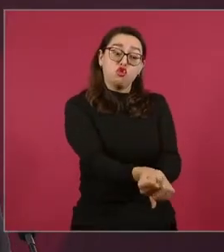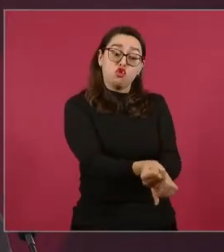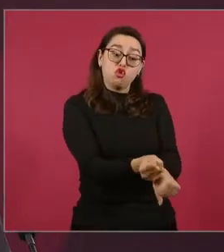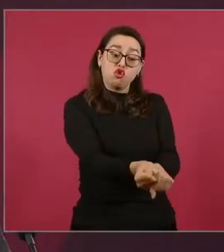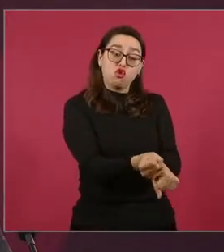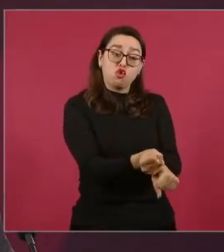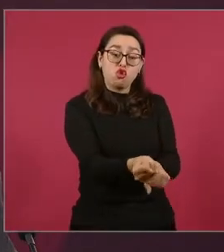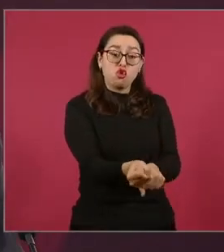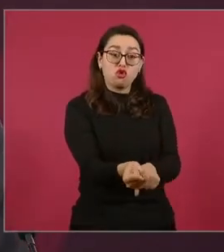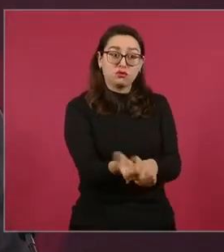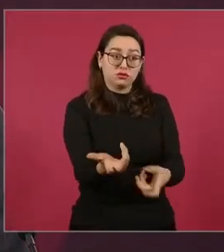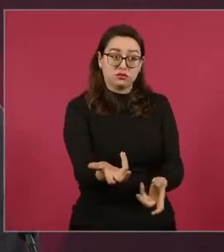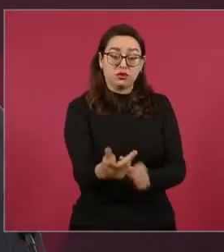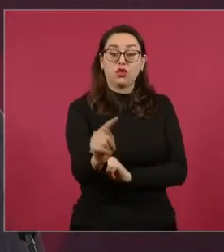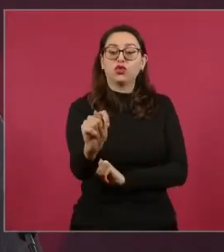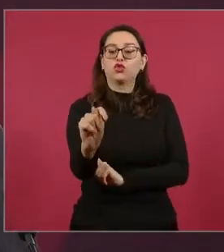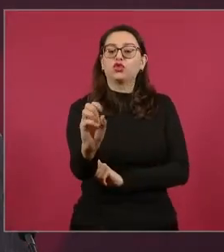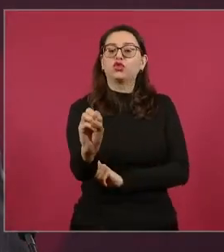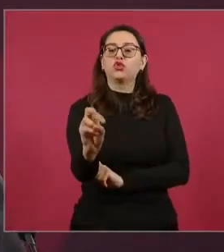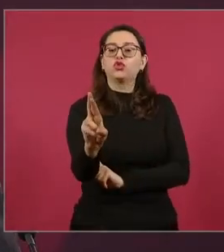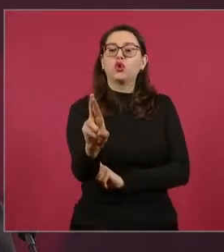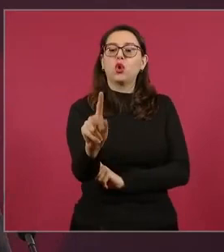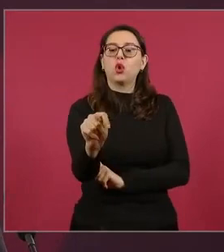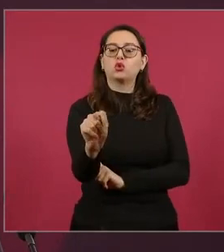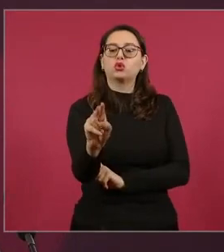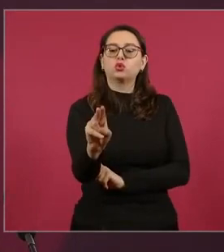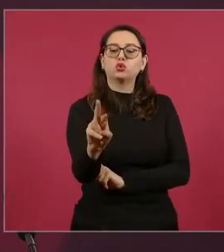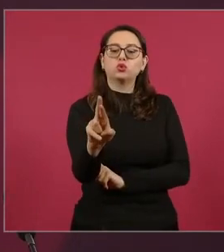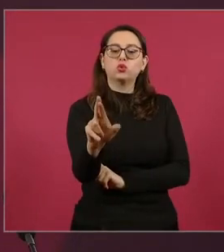a detenidos.